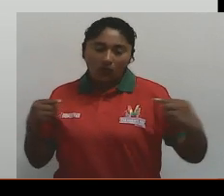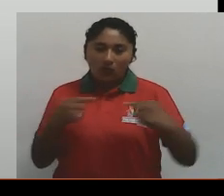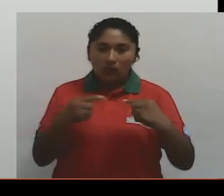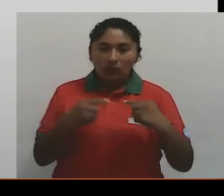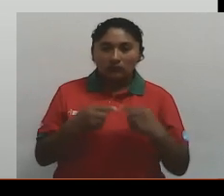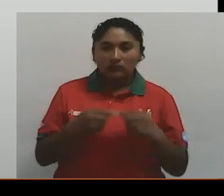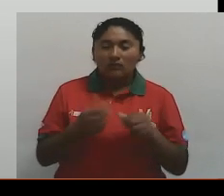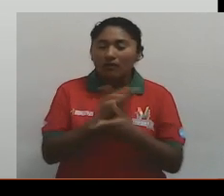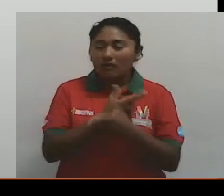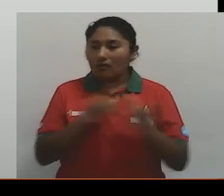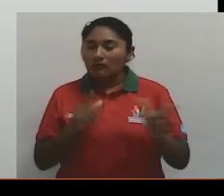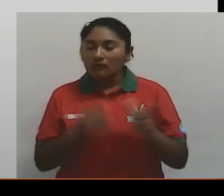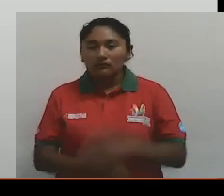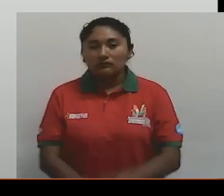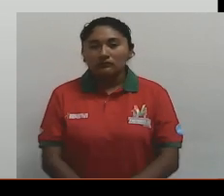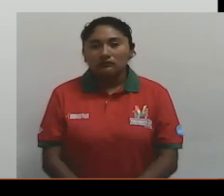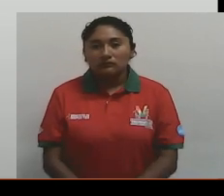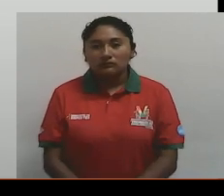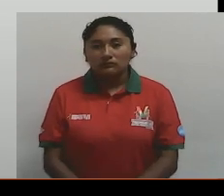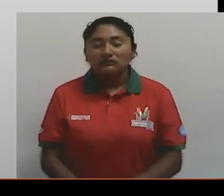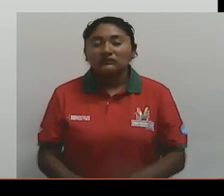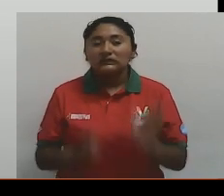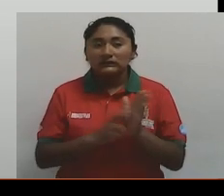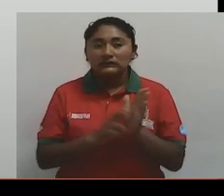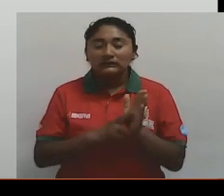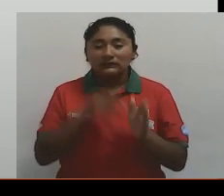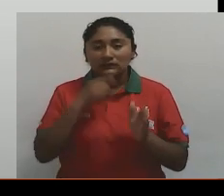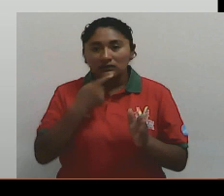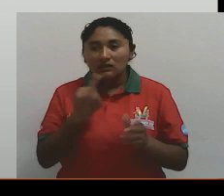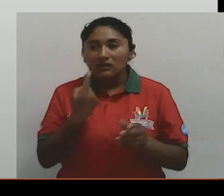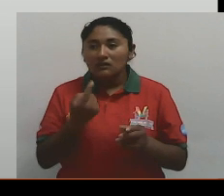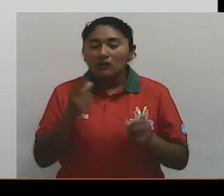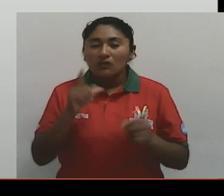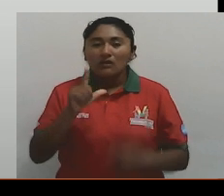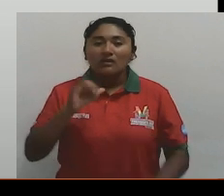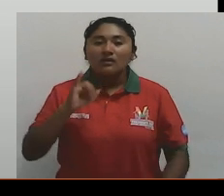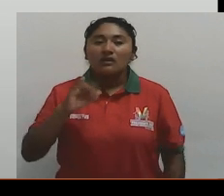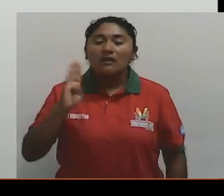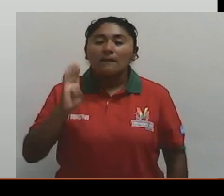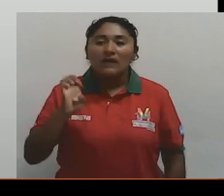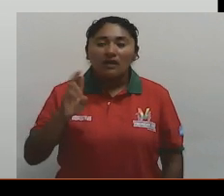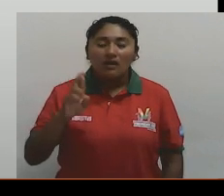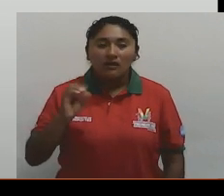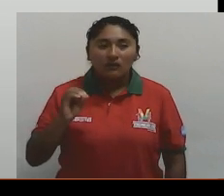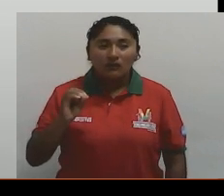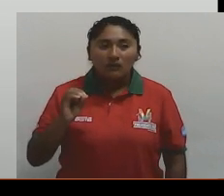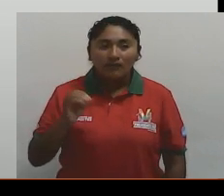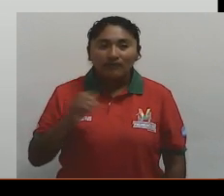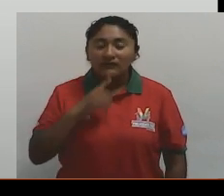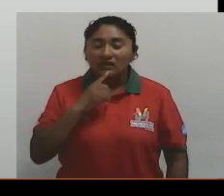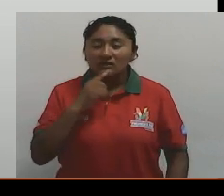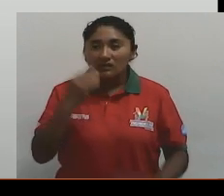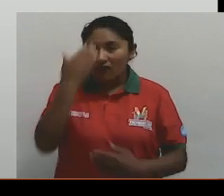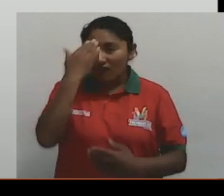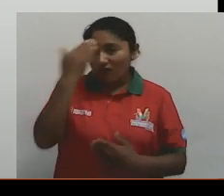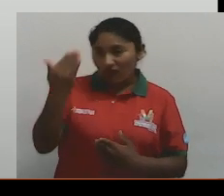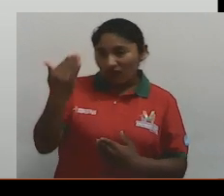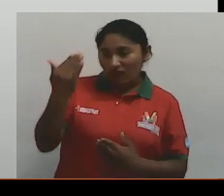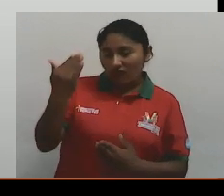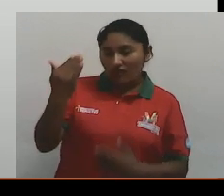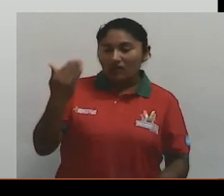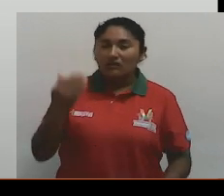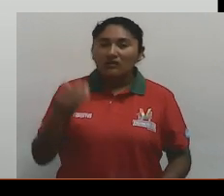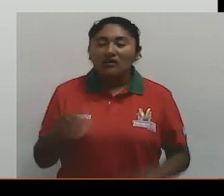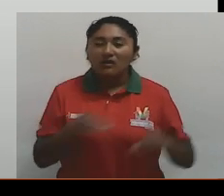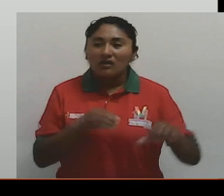zona. Lo que dice las reglas es de que si un líbero se posesiona en la zona de frente y hace un